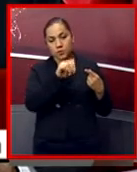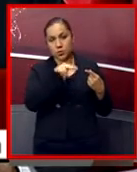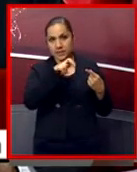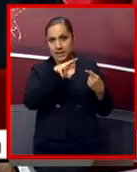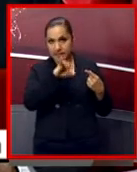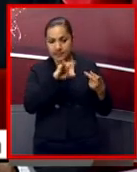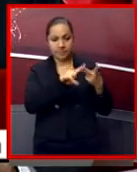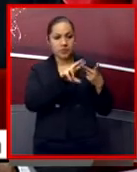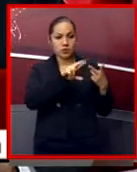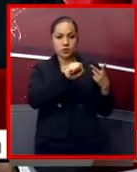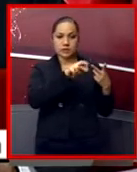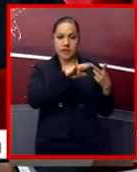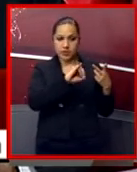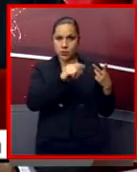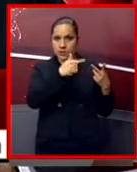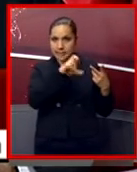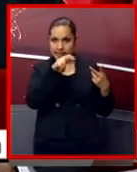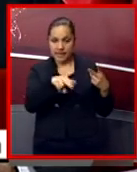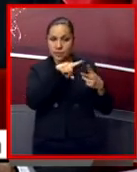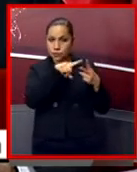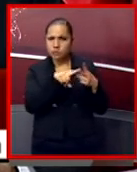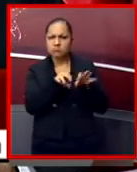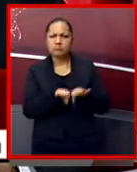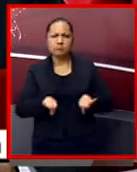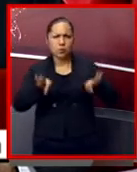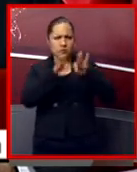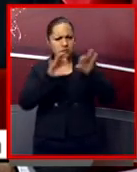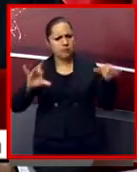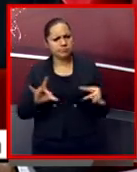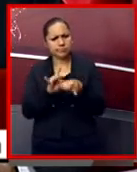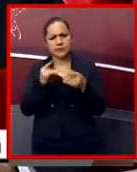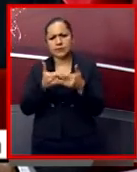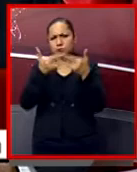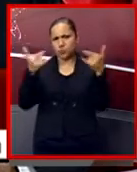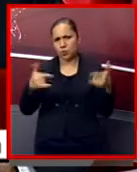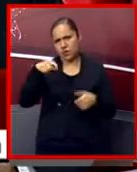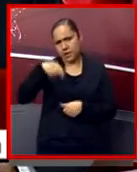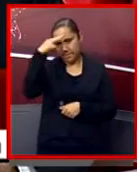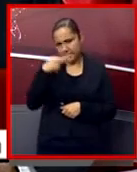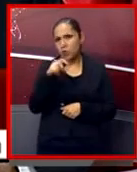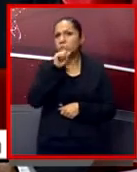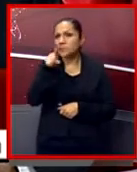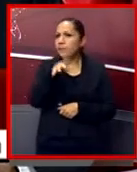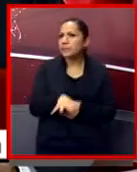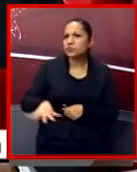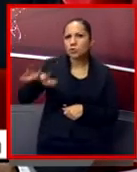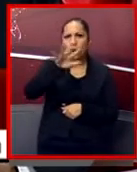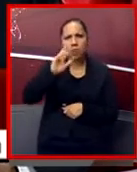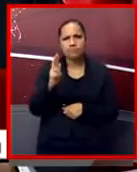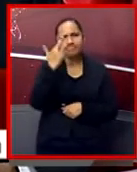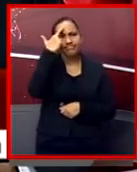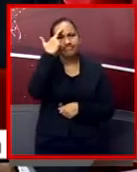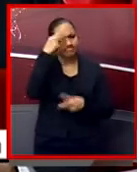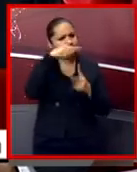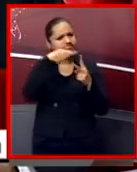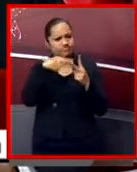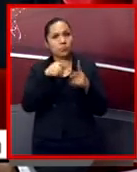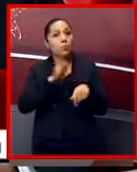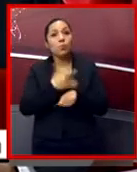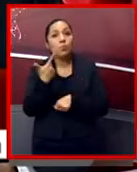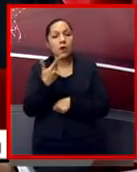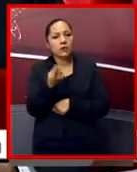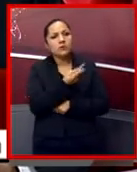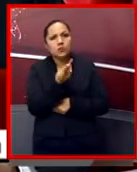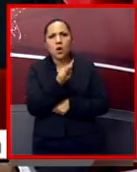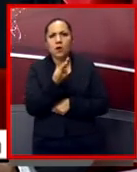en la memoria colectiva y en la historia de la nación gracias a sus desacuerdos con lo establecido. Ambos